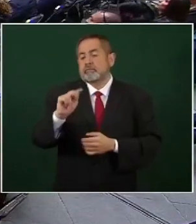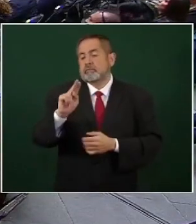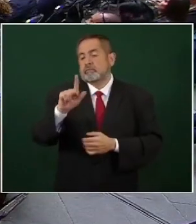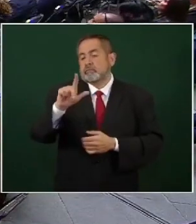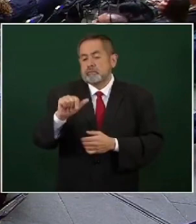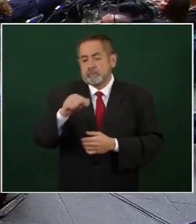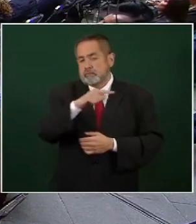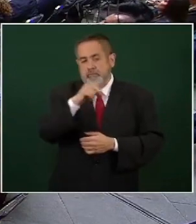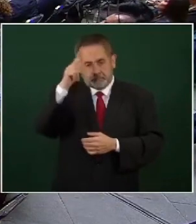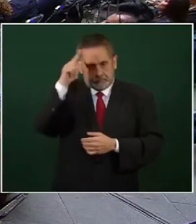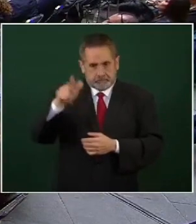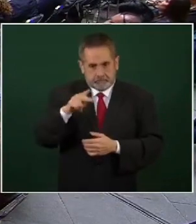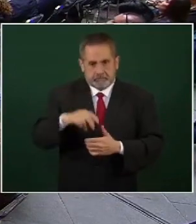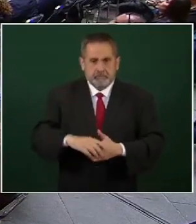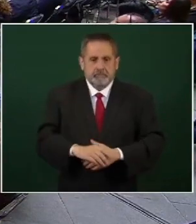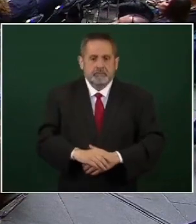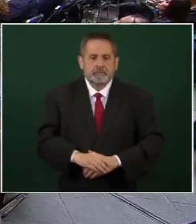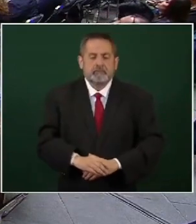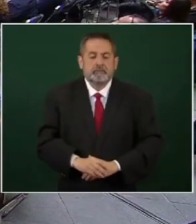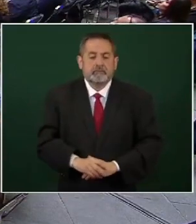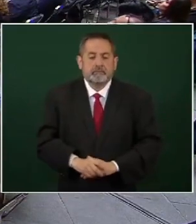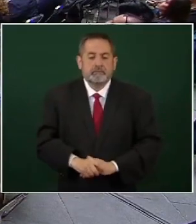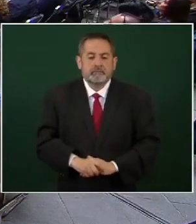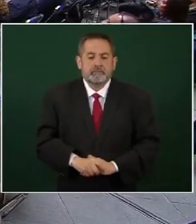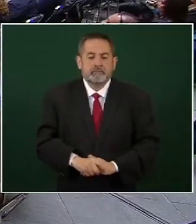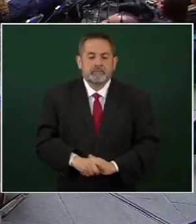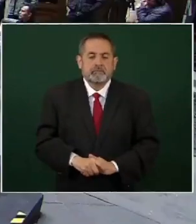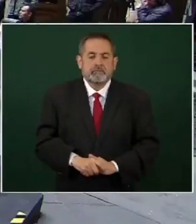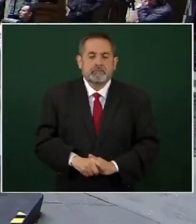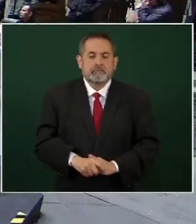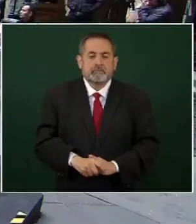En Tula, Hidalgo, Tula de Allende, Hidalgo.